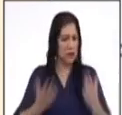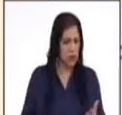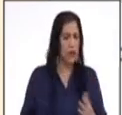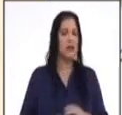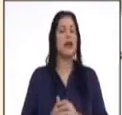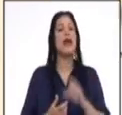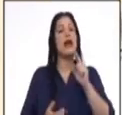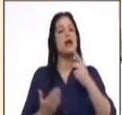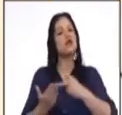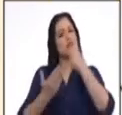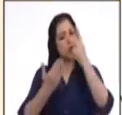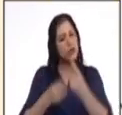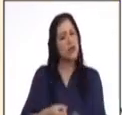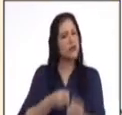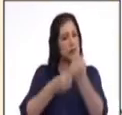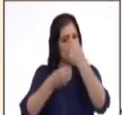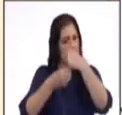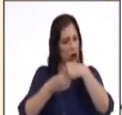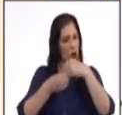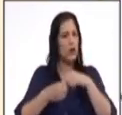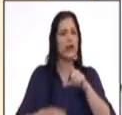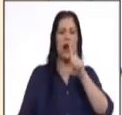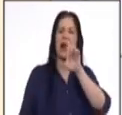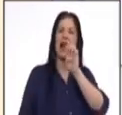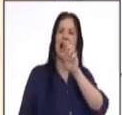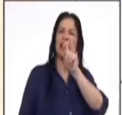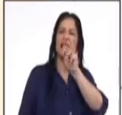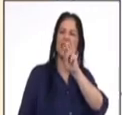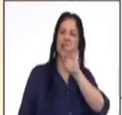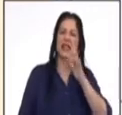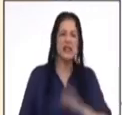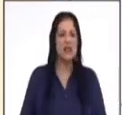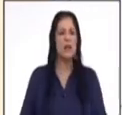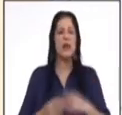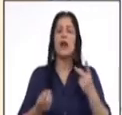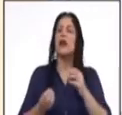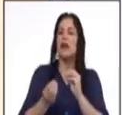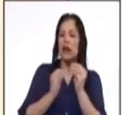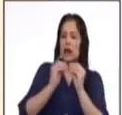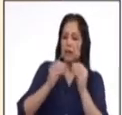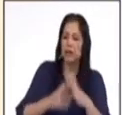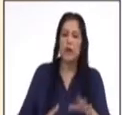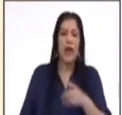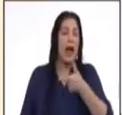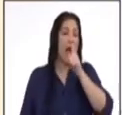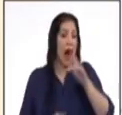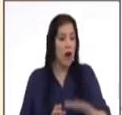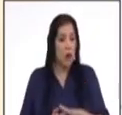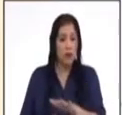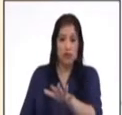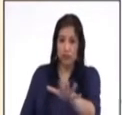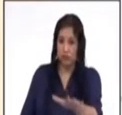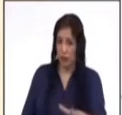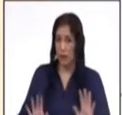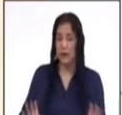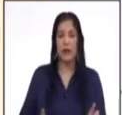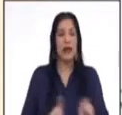Estos proyectos incluyen letrinización, rehabilitación de las redes de agua y